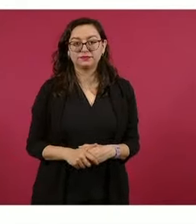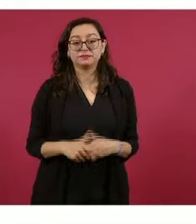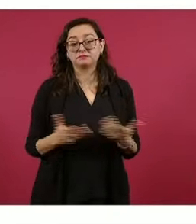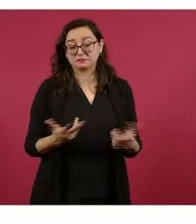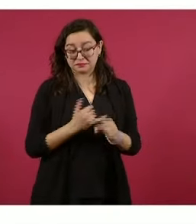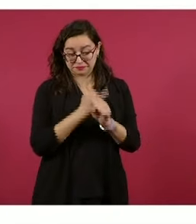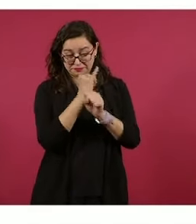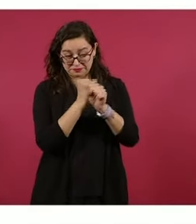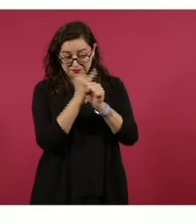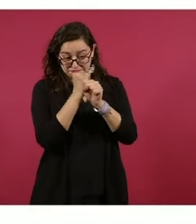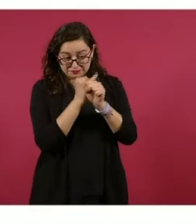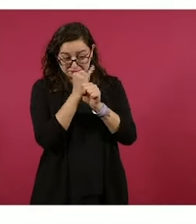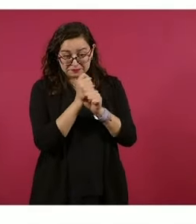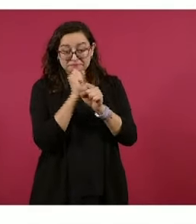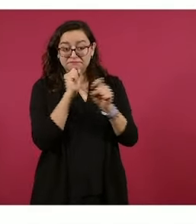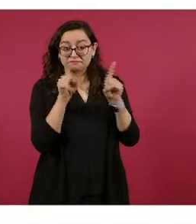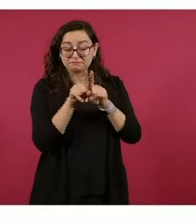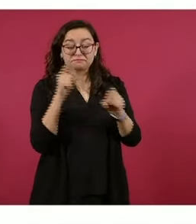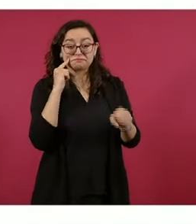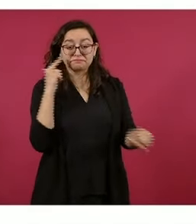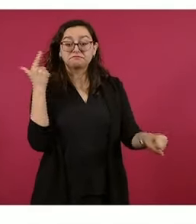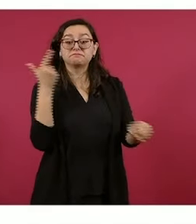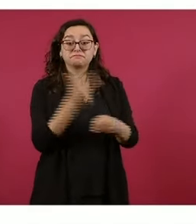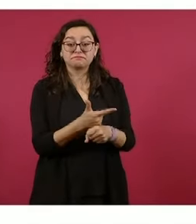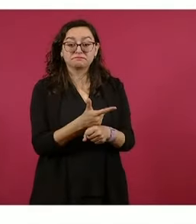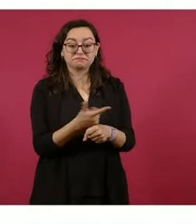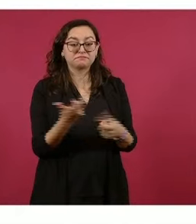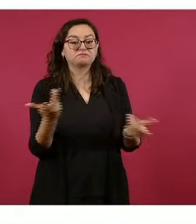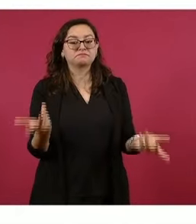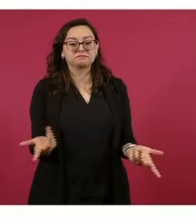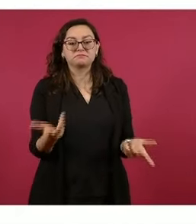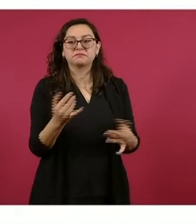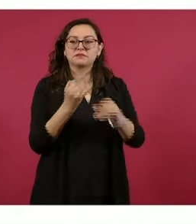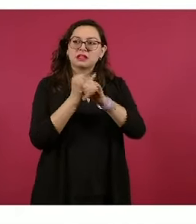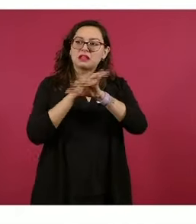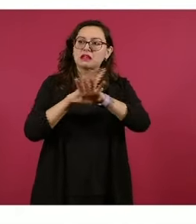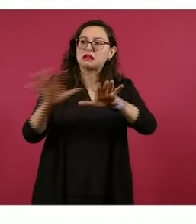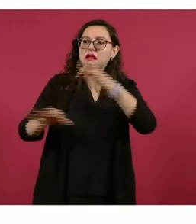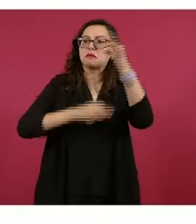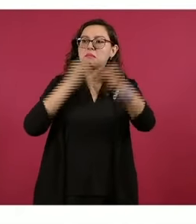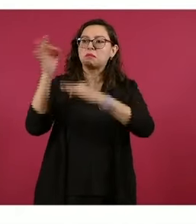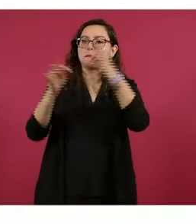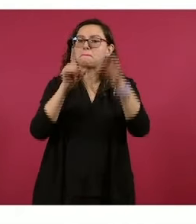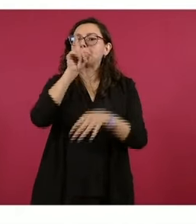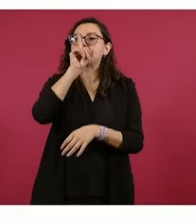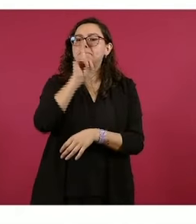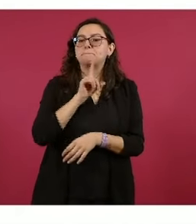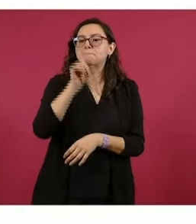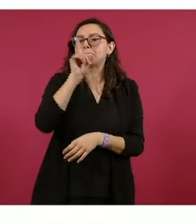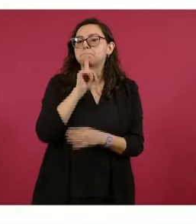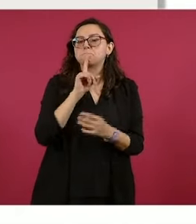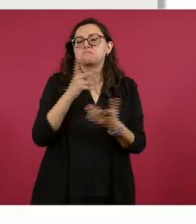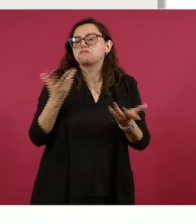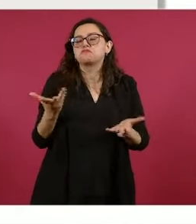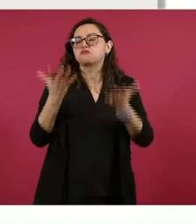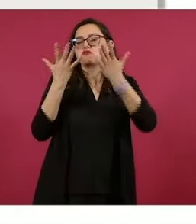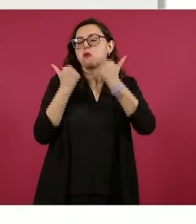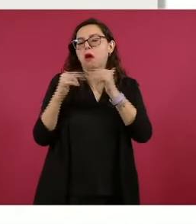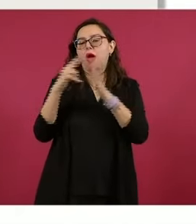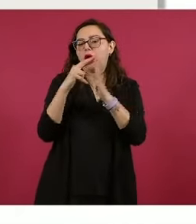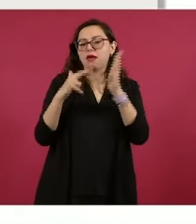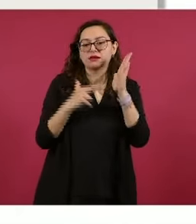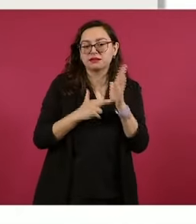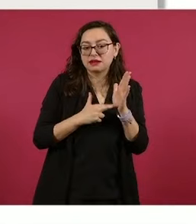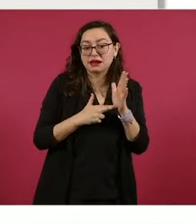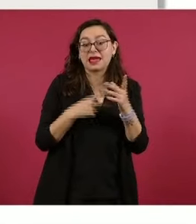que el mercado de la desinformación opera bajo la lógica de la ley de la selva. A diferencia de la propaganda